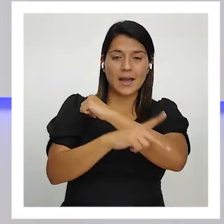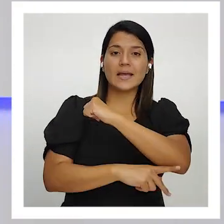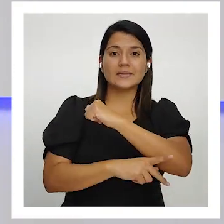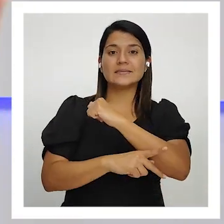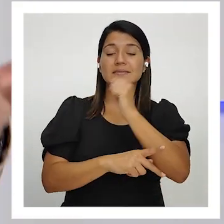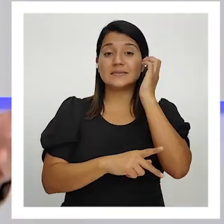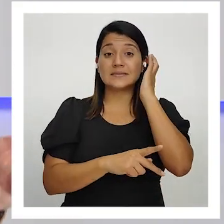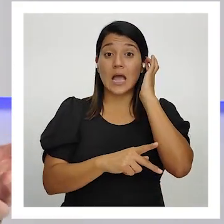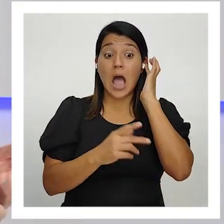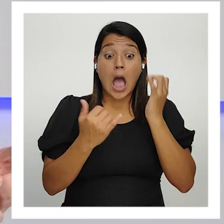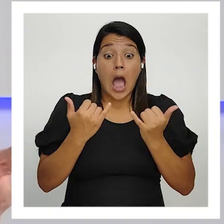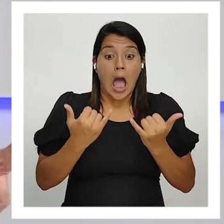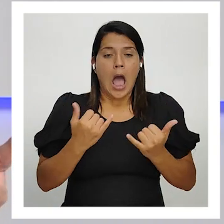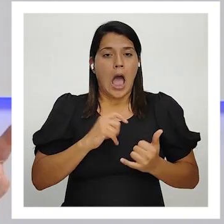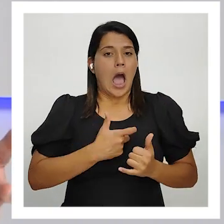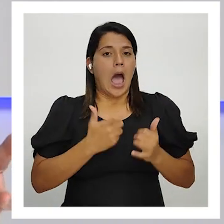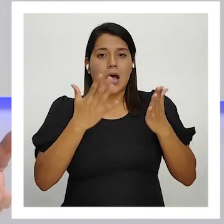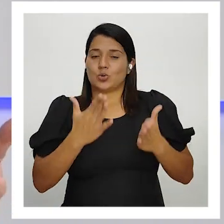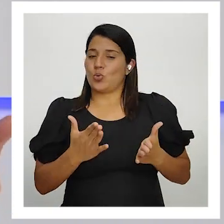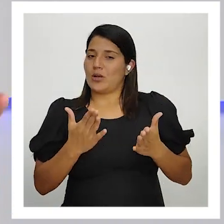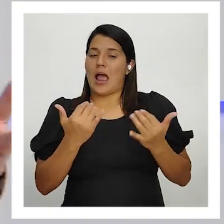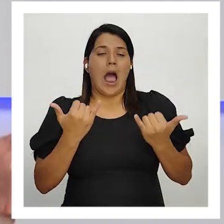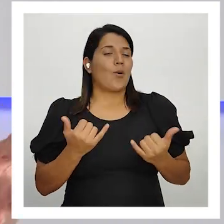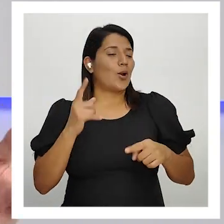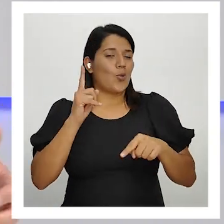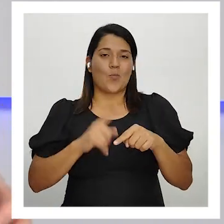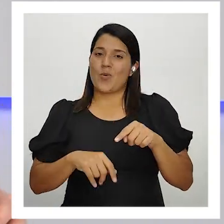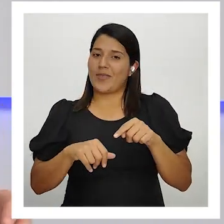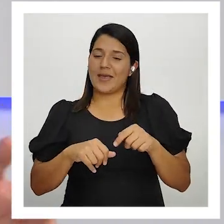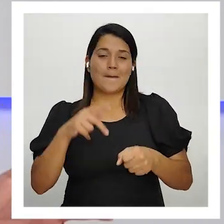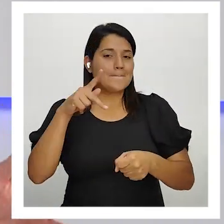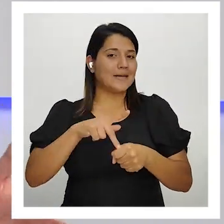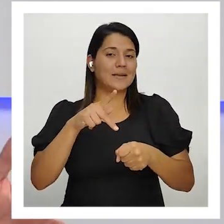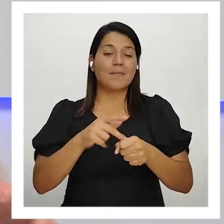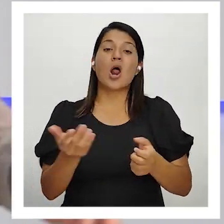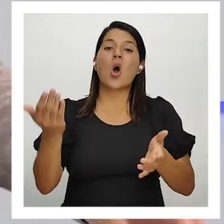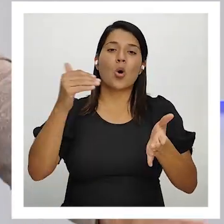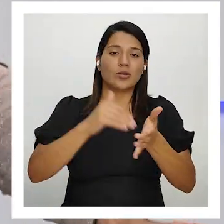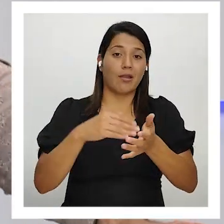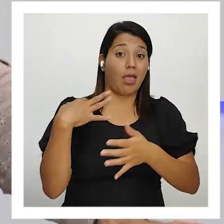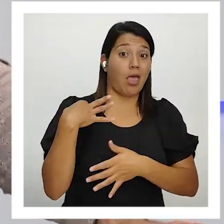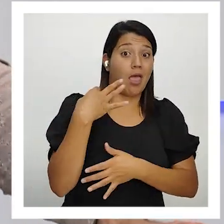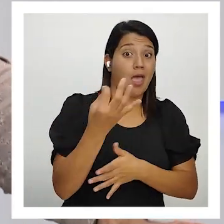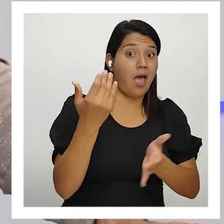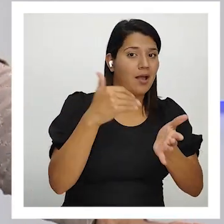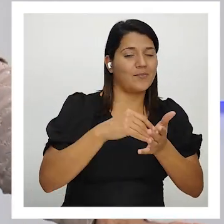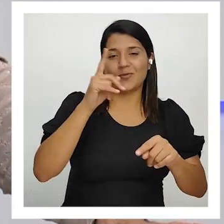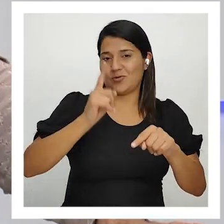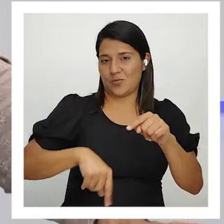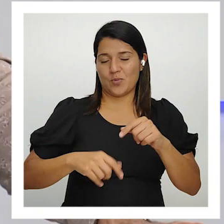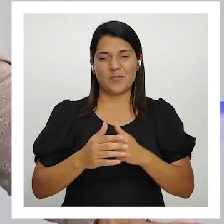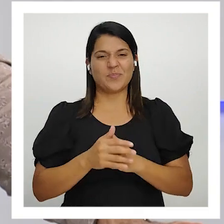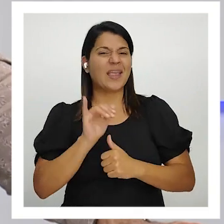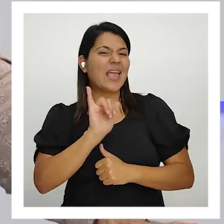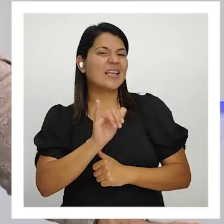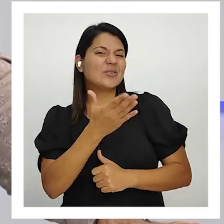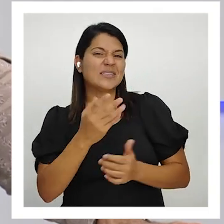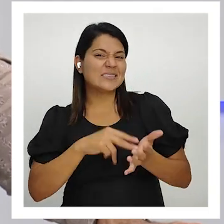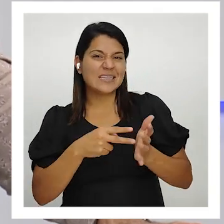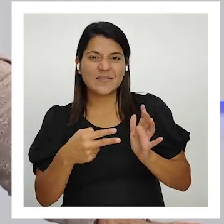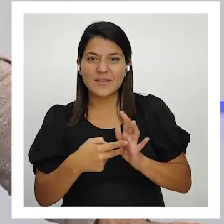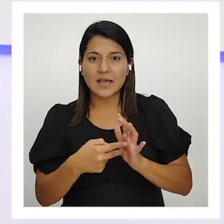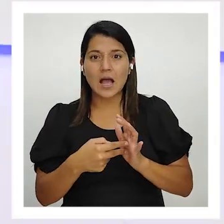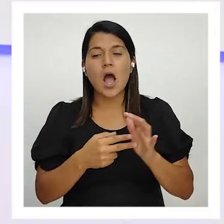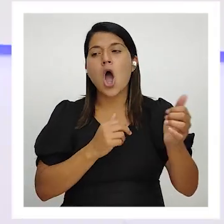alcaldes no puedan aspirar a reelegirse. ¿Qué puede anticipar eso? Pues una competencia más reñida,